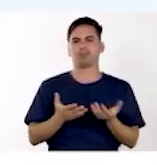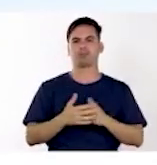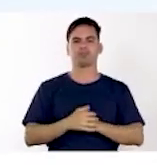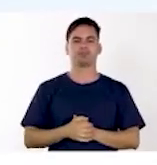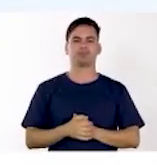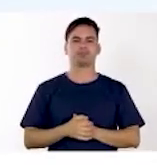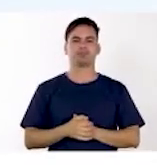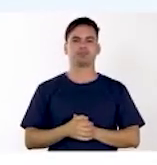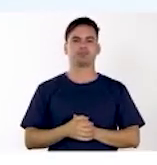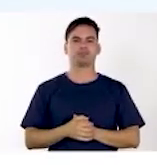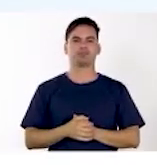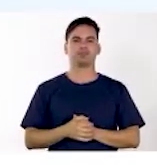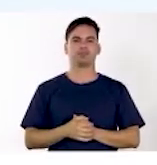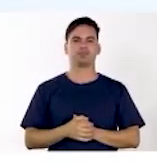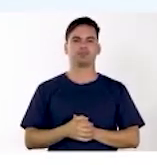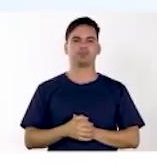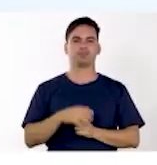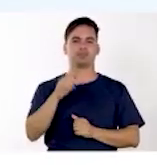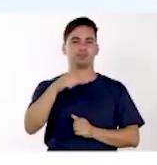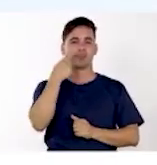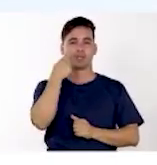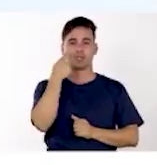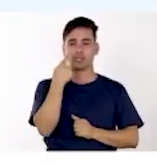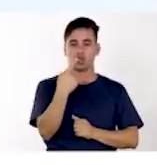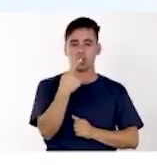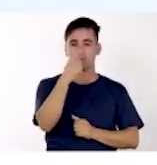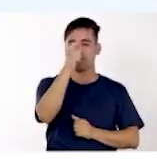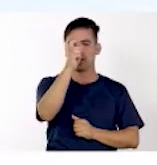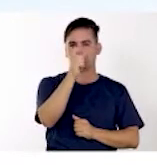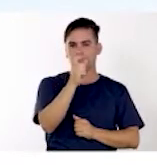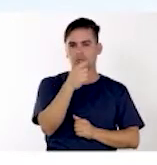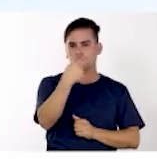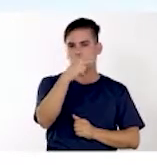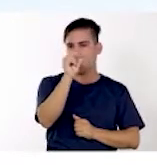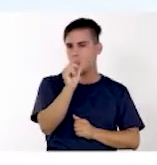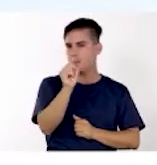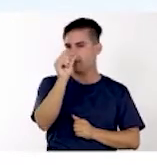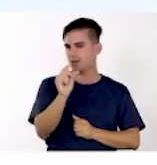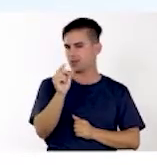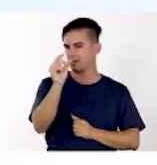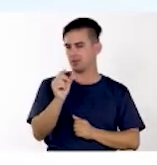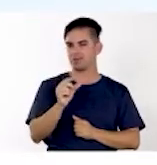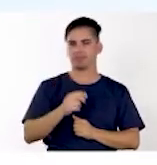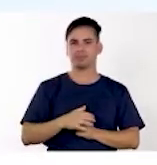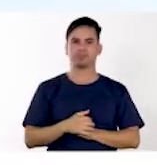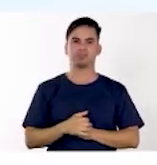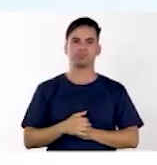y se percibe la alienación del ser humano. Salgo de esa línea con esa